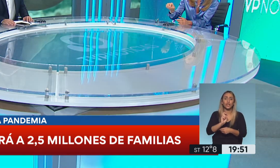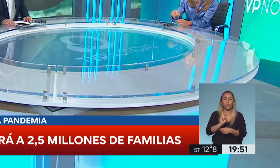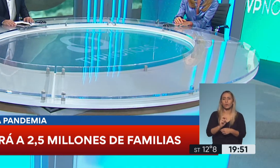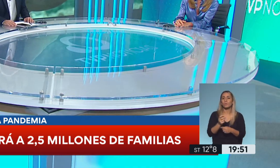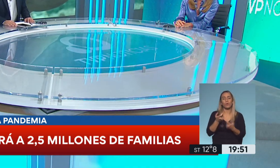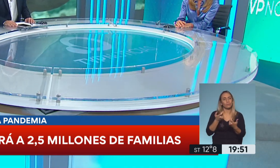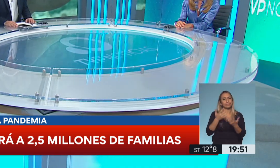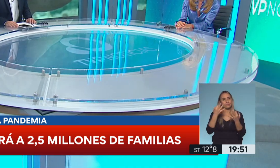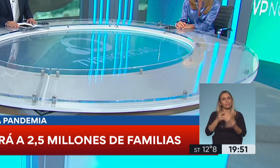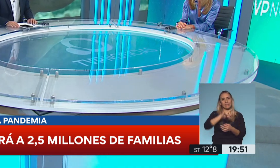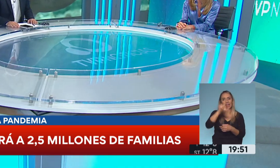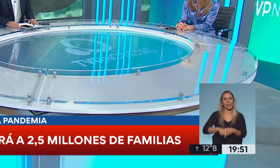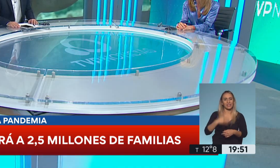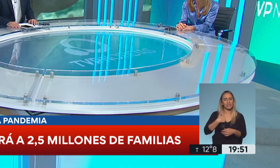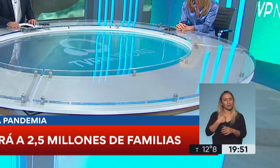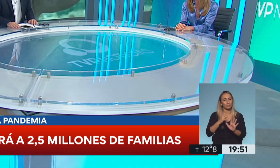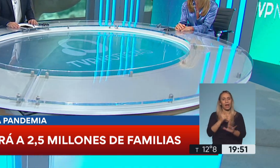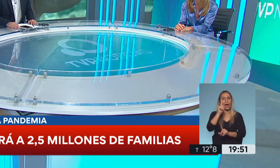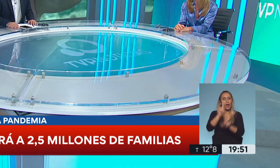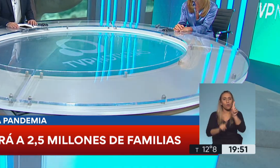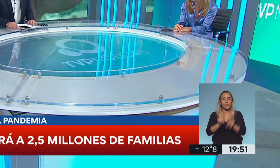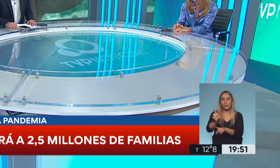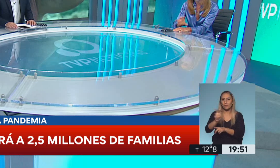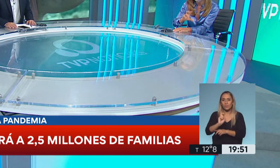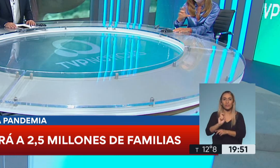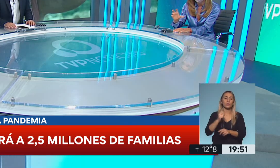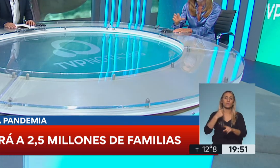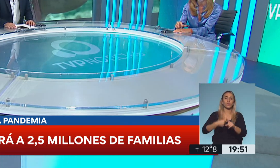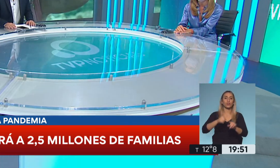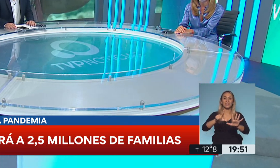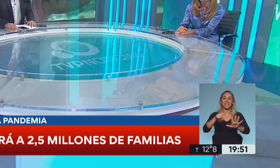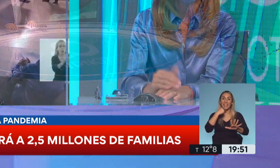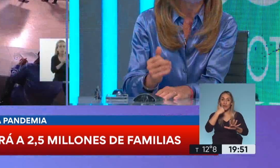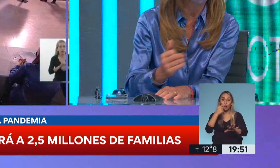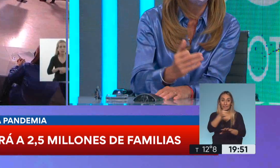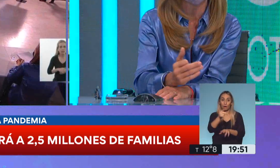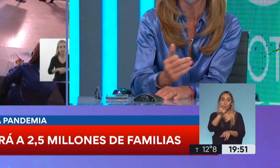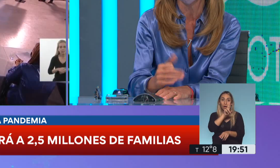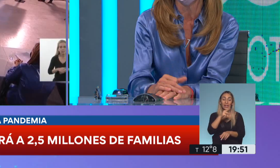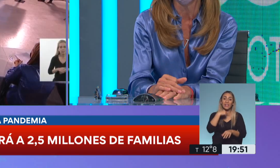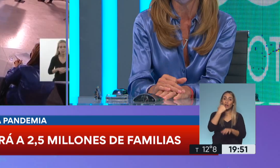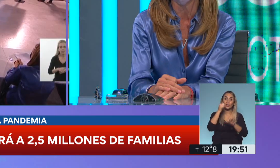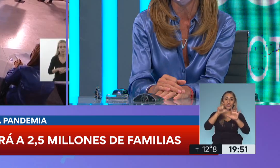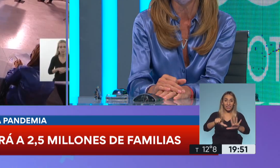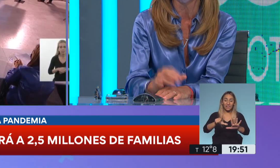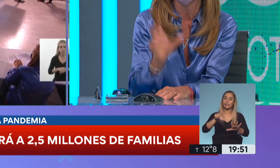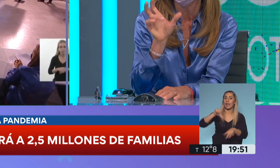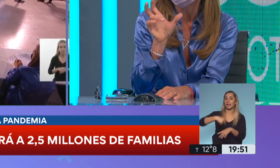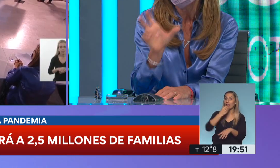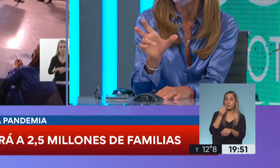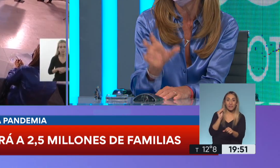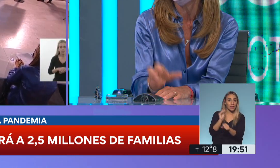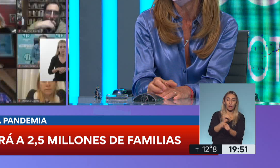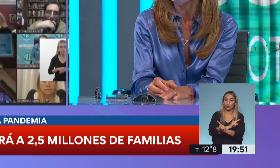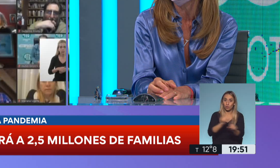de mucha necesidad, las madres que tienen la pensión por madres de 7 hijos. Esas mamás que nos están escuchando hasta ahora no recibieron la tarjeta alimentar y ahora